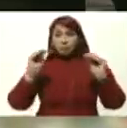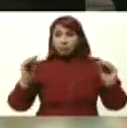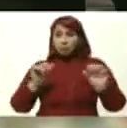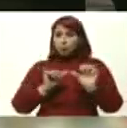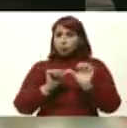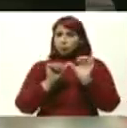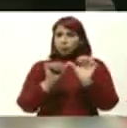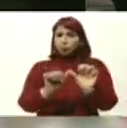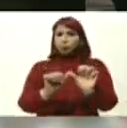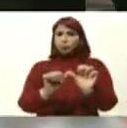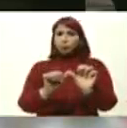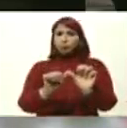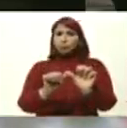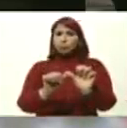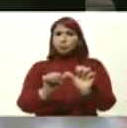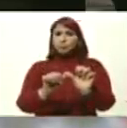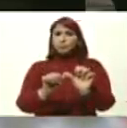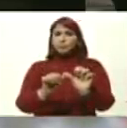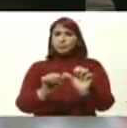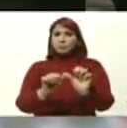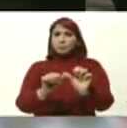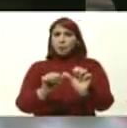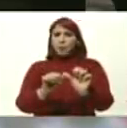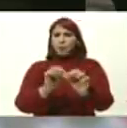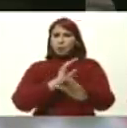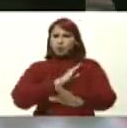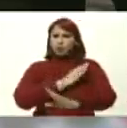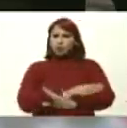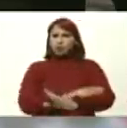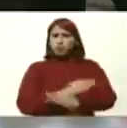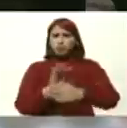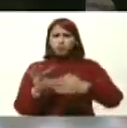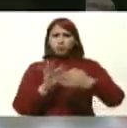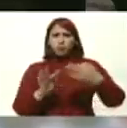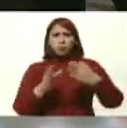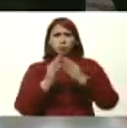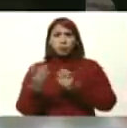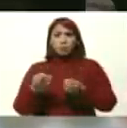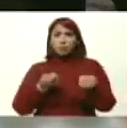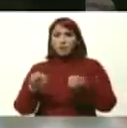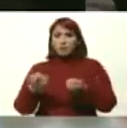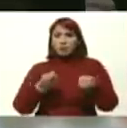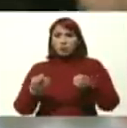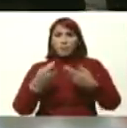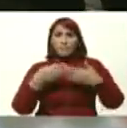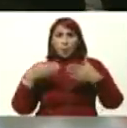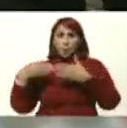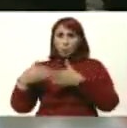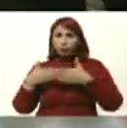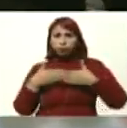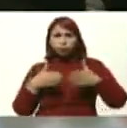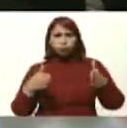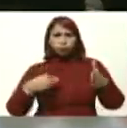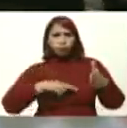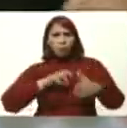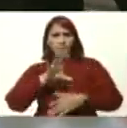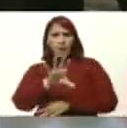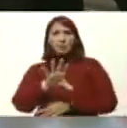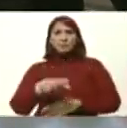mantengamos en pie, funcionando todos los servicios públicos y le garanticemos a nuestro